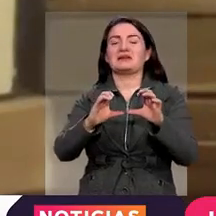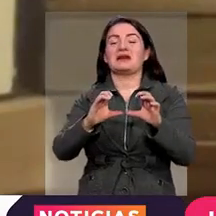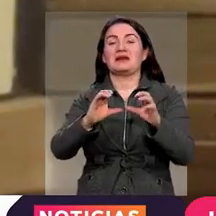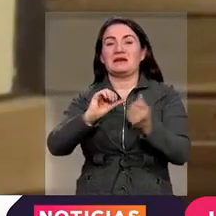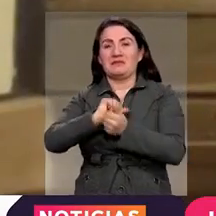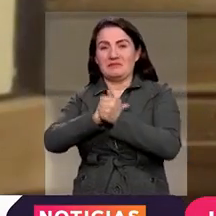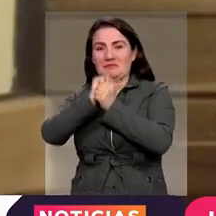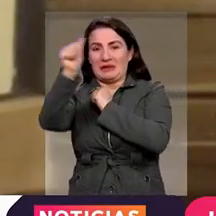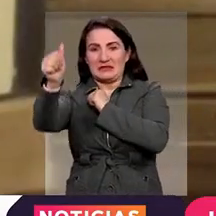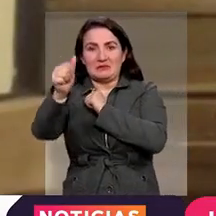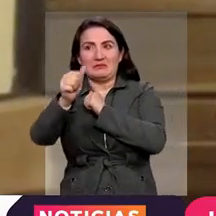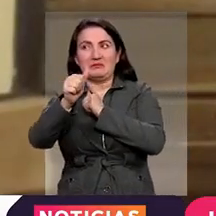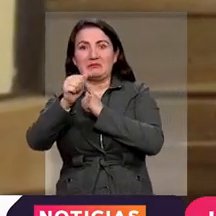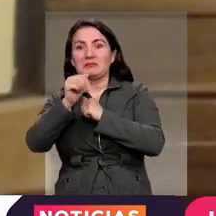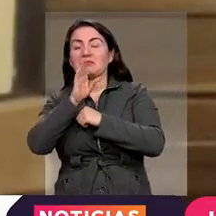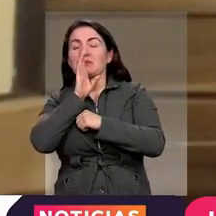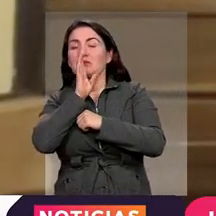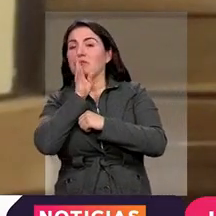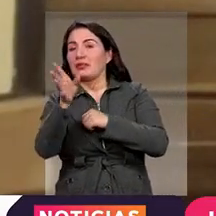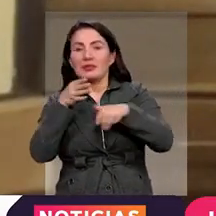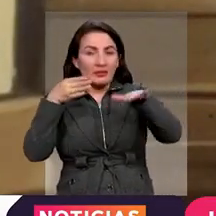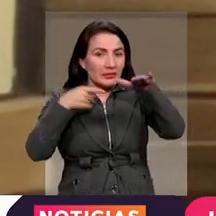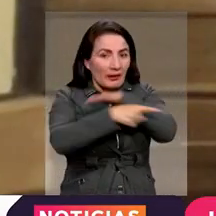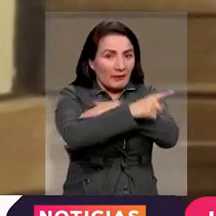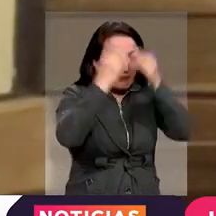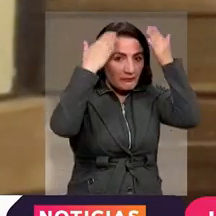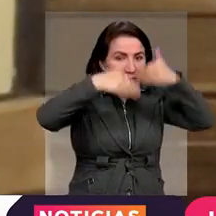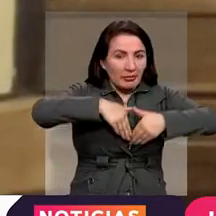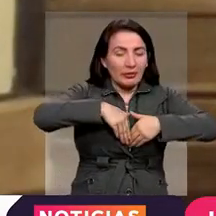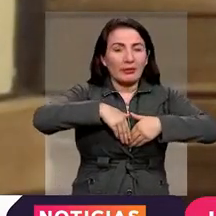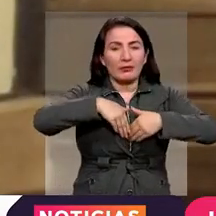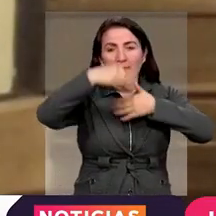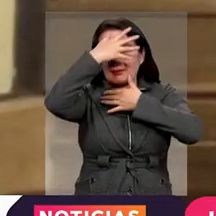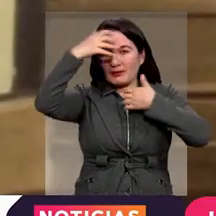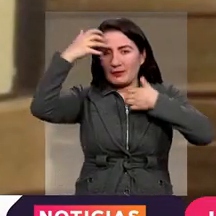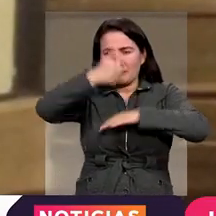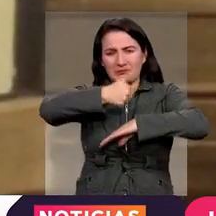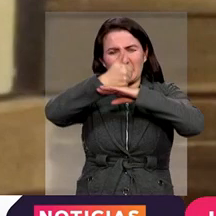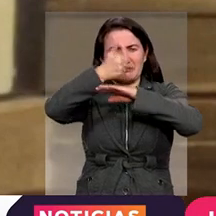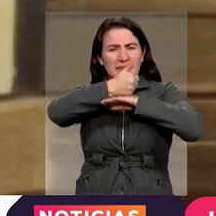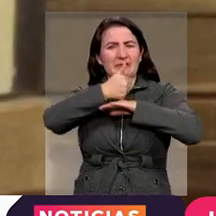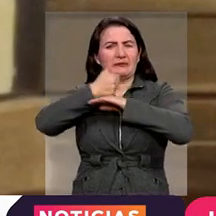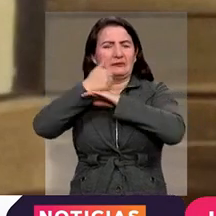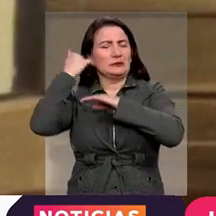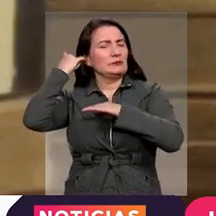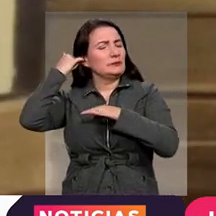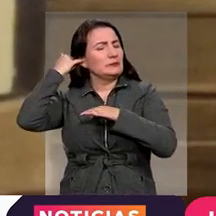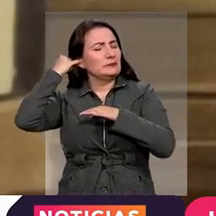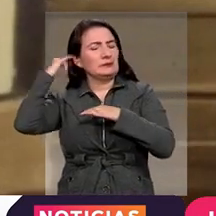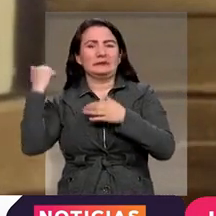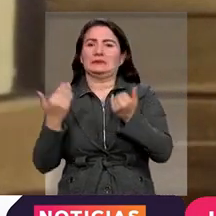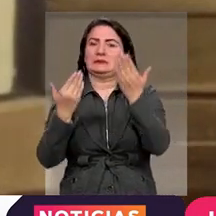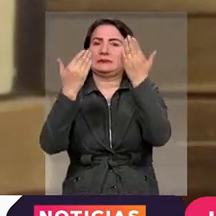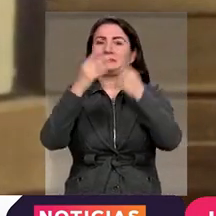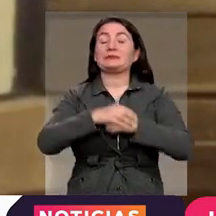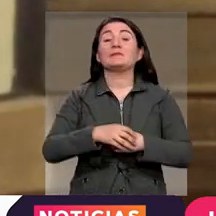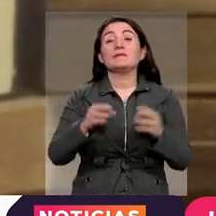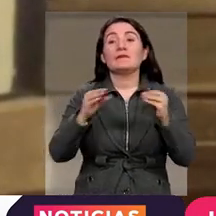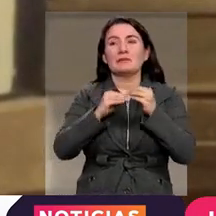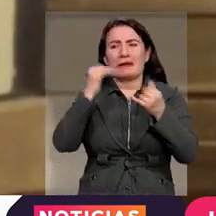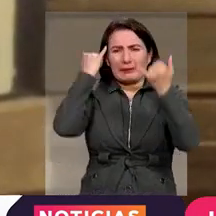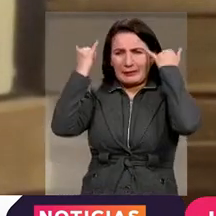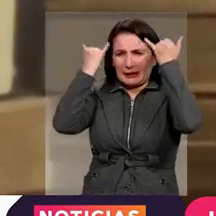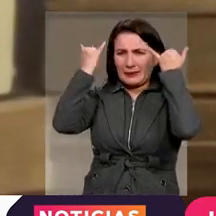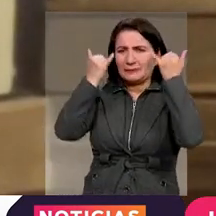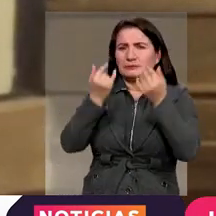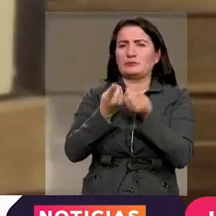a la clandestinidad. Y de ahí en adelante se convirtió en un cabecilla de muchísima trascendencia y significado ideológico